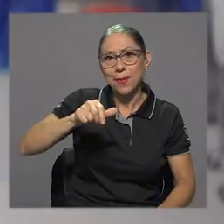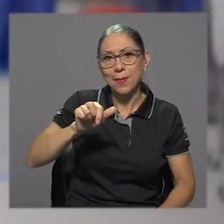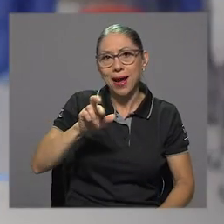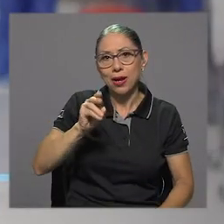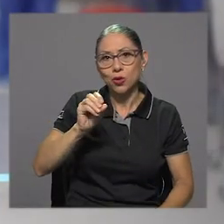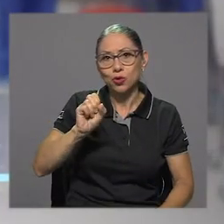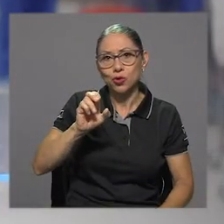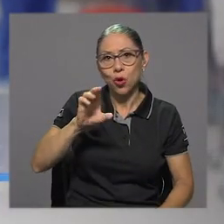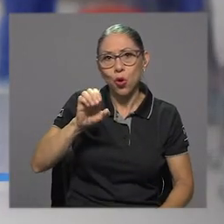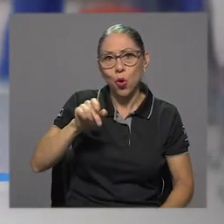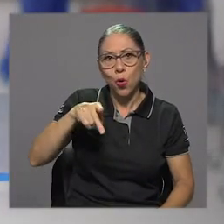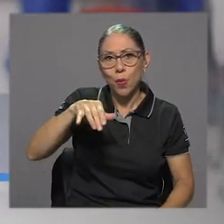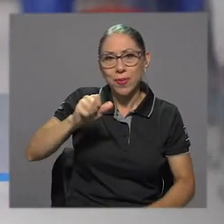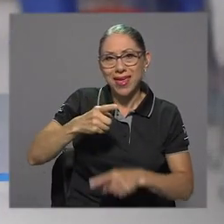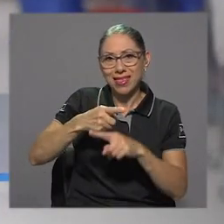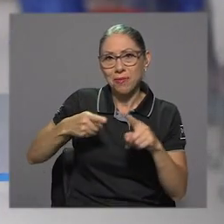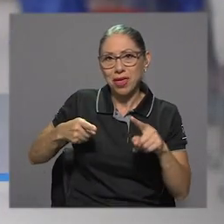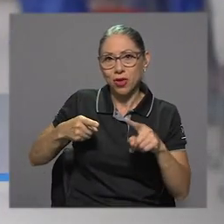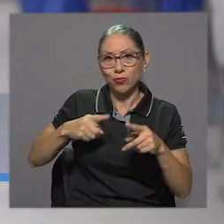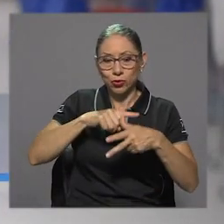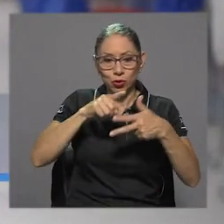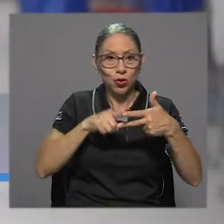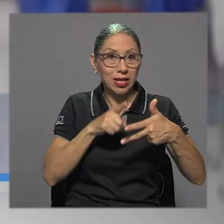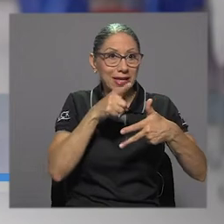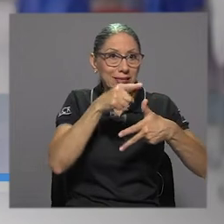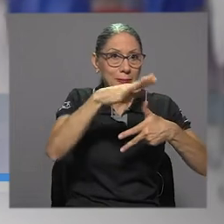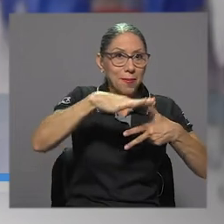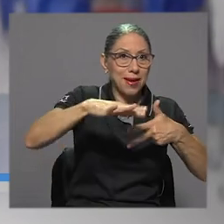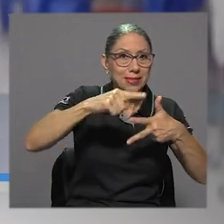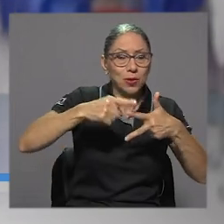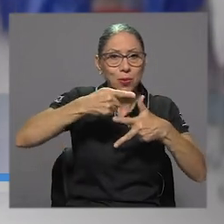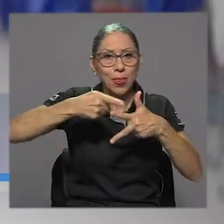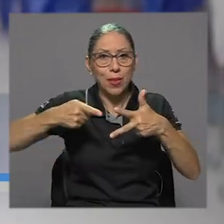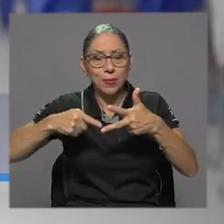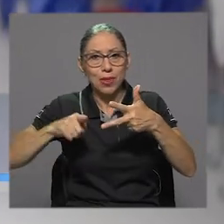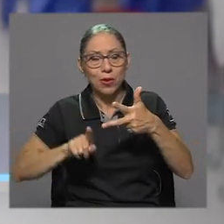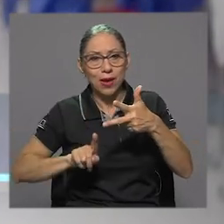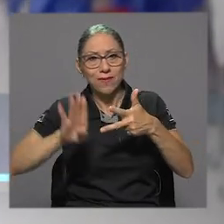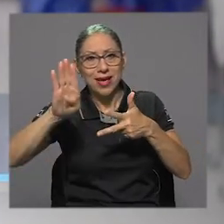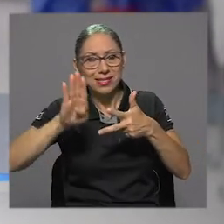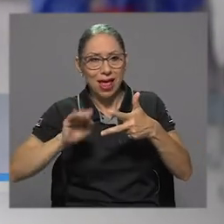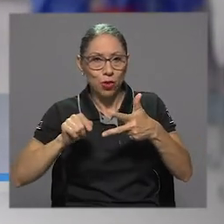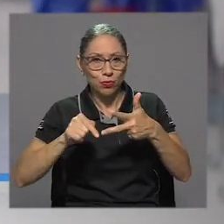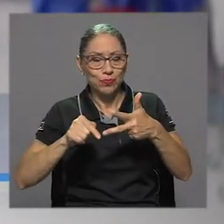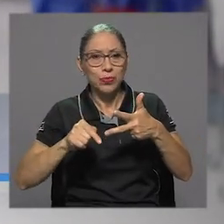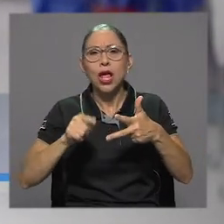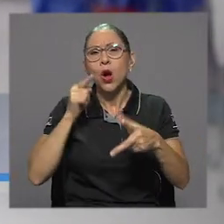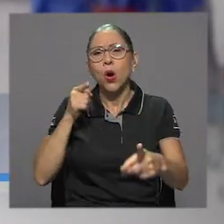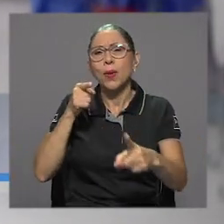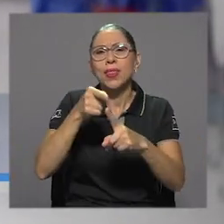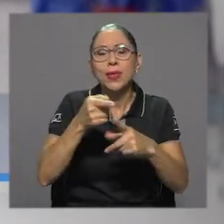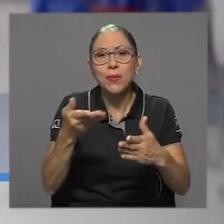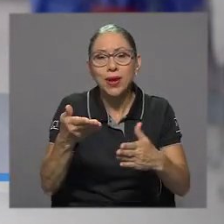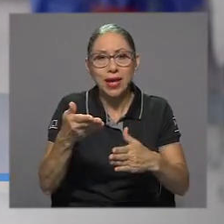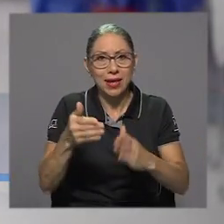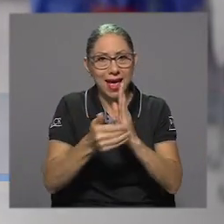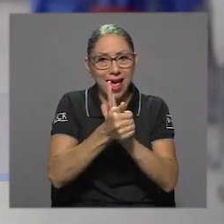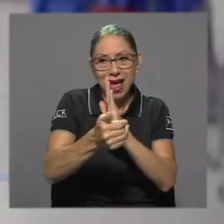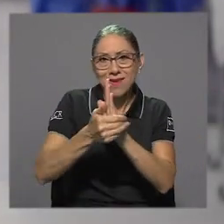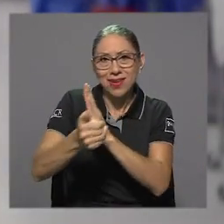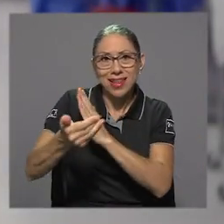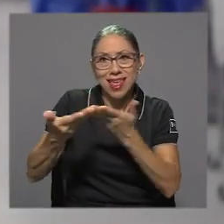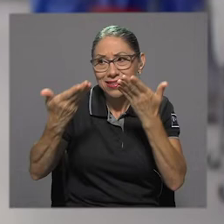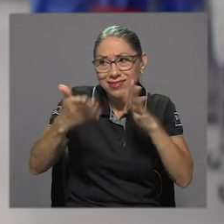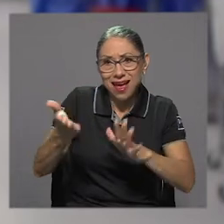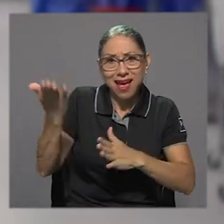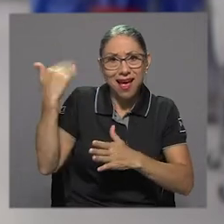aquí es el curso de la laparoscopía intermedio. Son 3 cursos, uno básico, uno intermedio y uno avanzado. El objetivo de estos cursos básicamente es